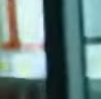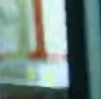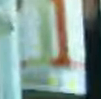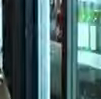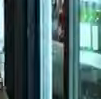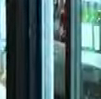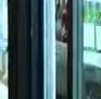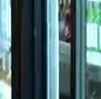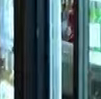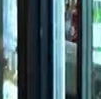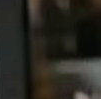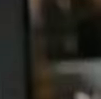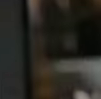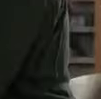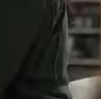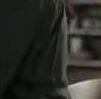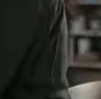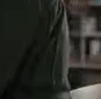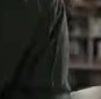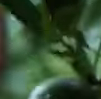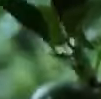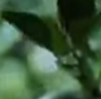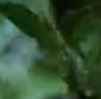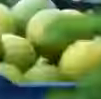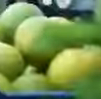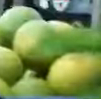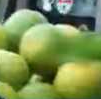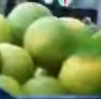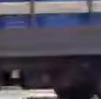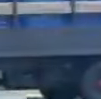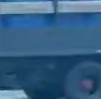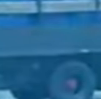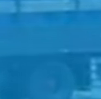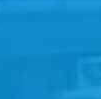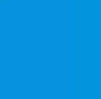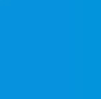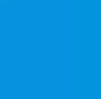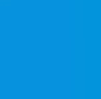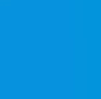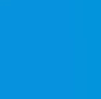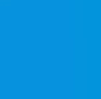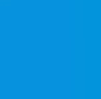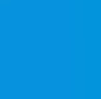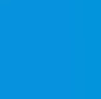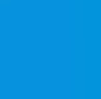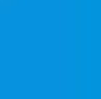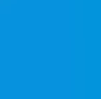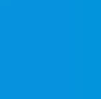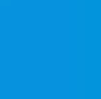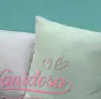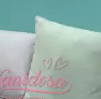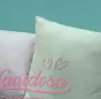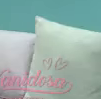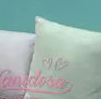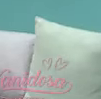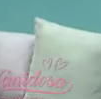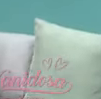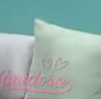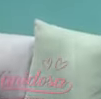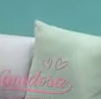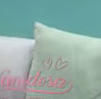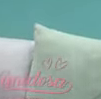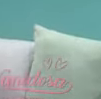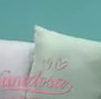éxito. Para acompañarte, estés en la etapa que estés. Únete ya a Mi Negocio de BN Pymes.